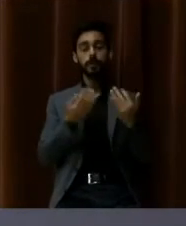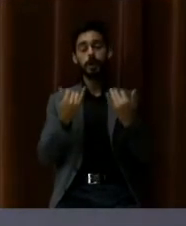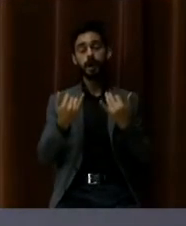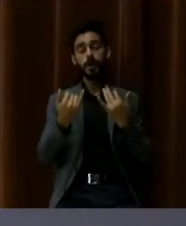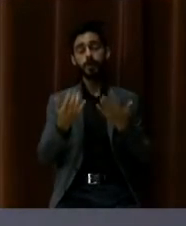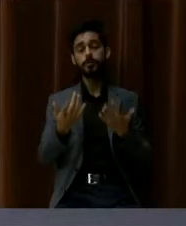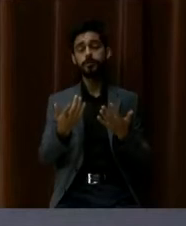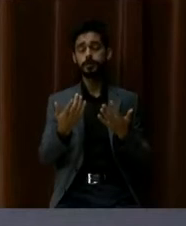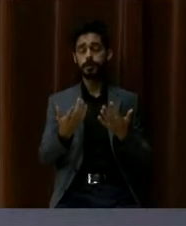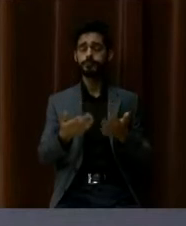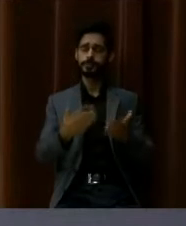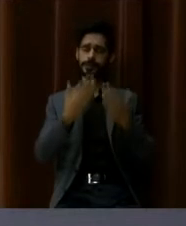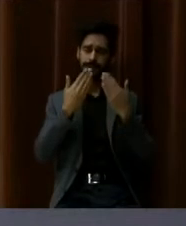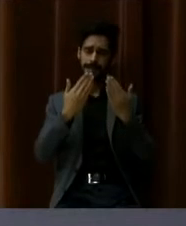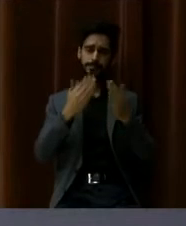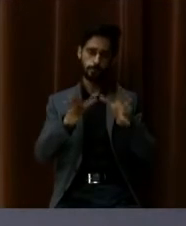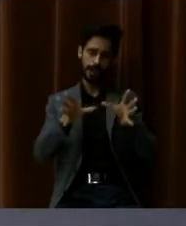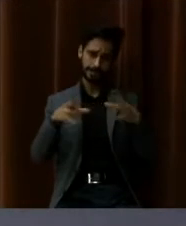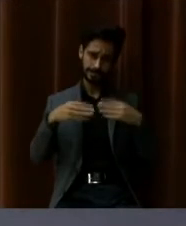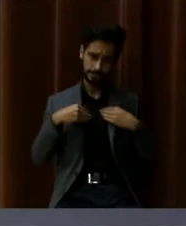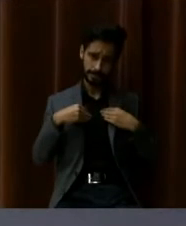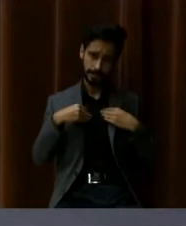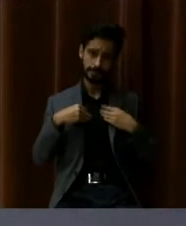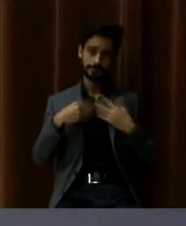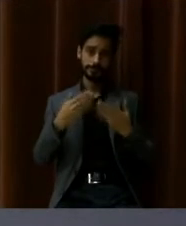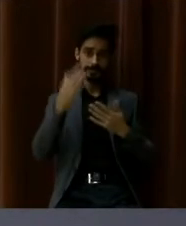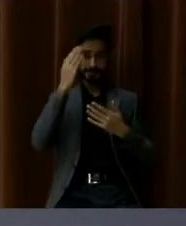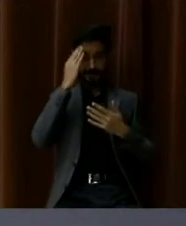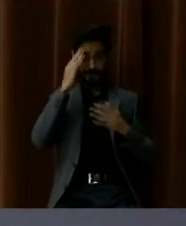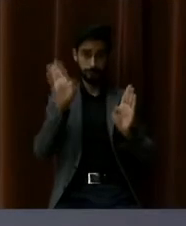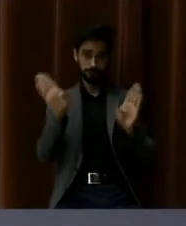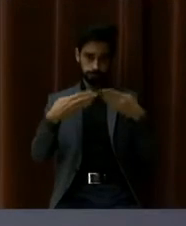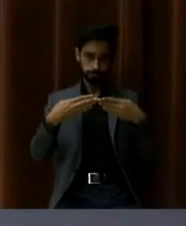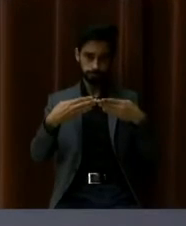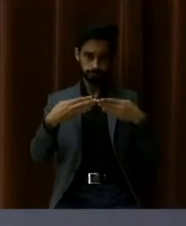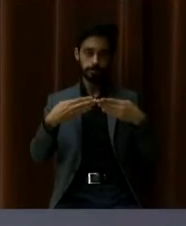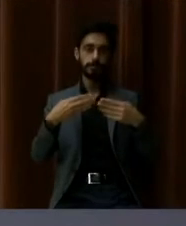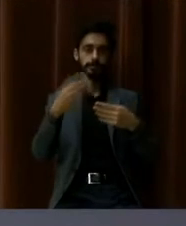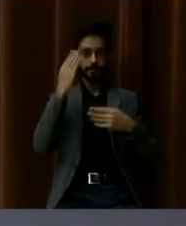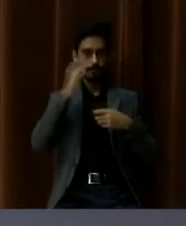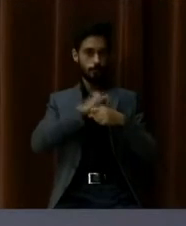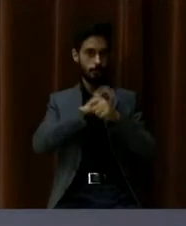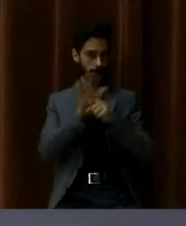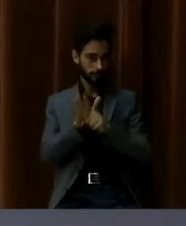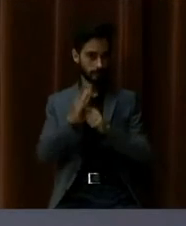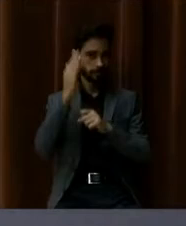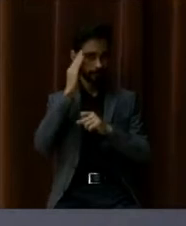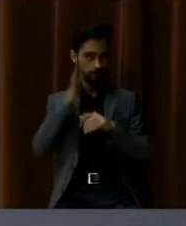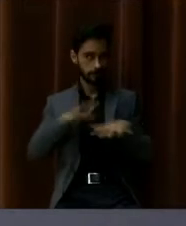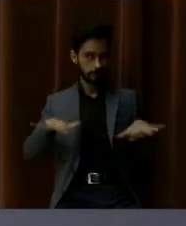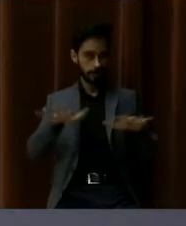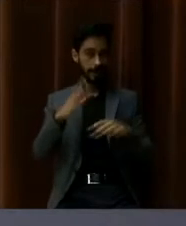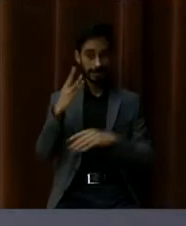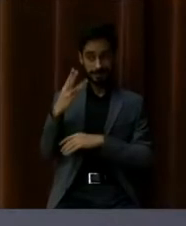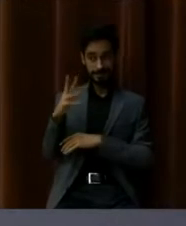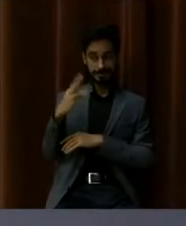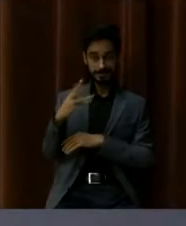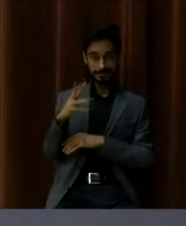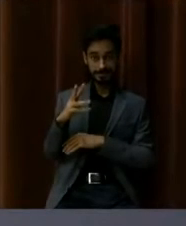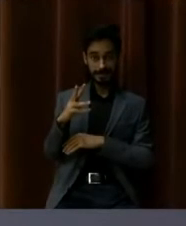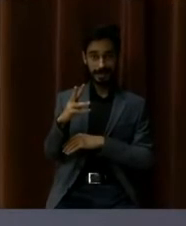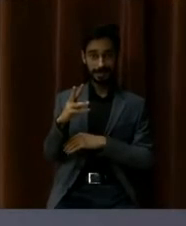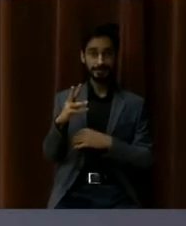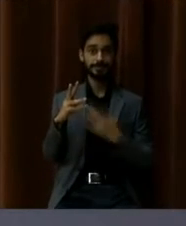aceptar esta posición en medio del lock down verdad de la pandemia que cerramos el 16 y el 17 fue el